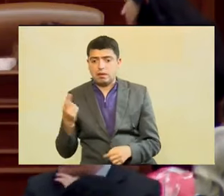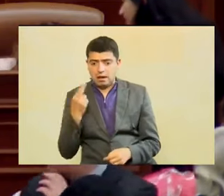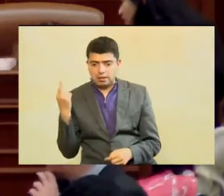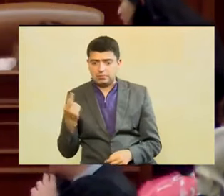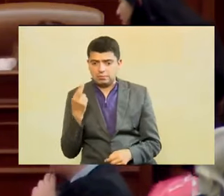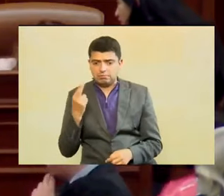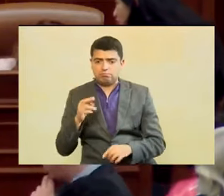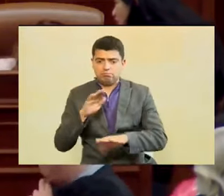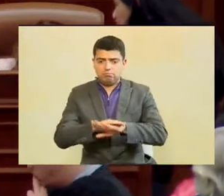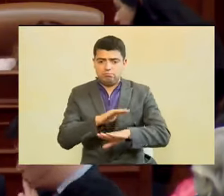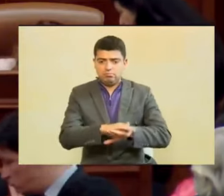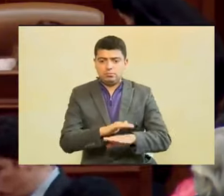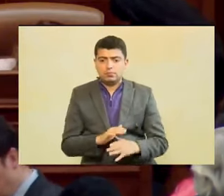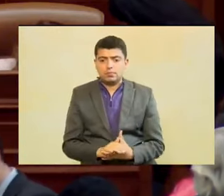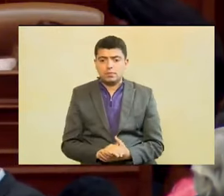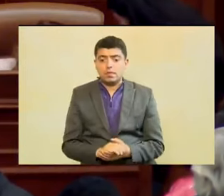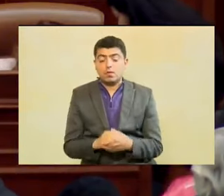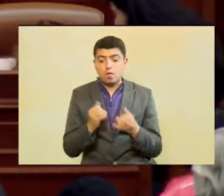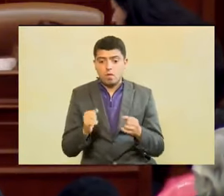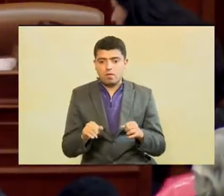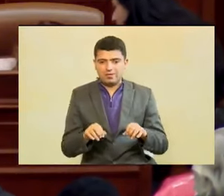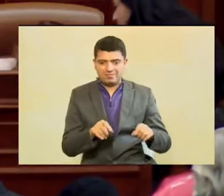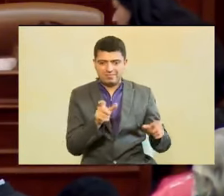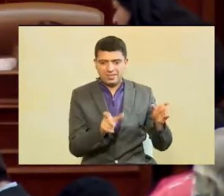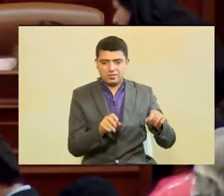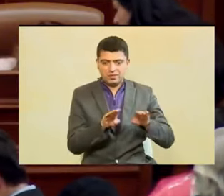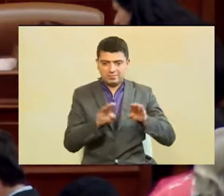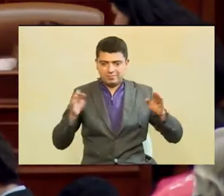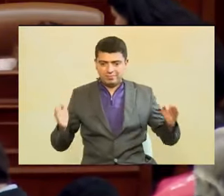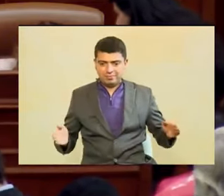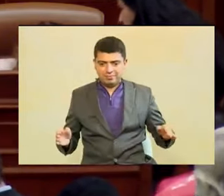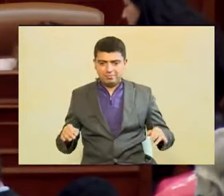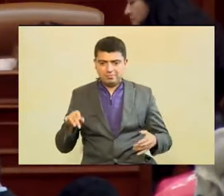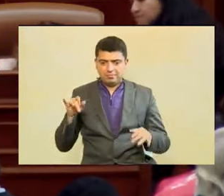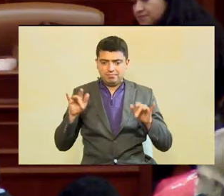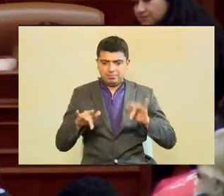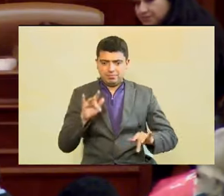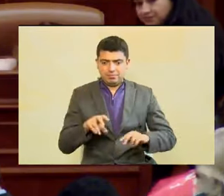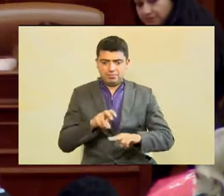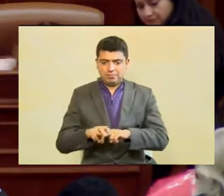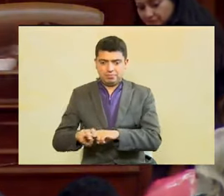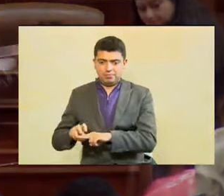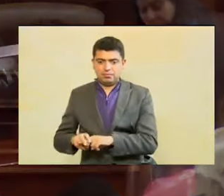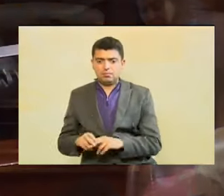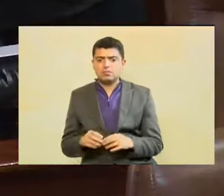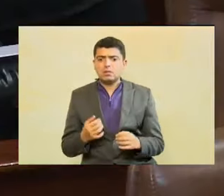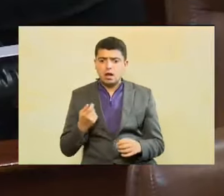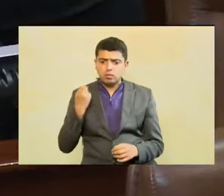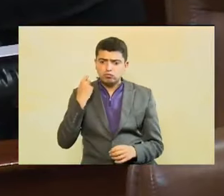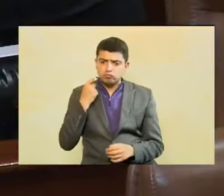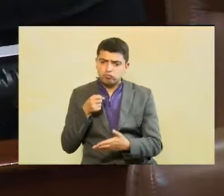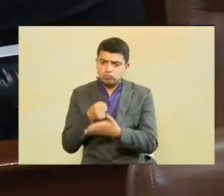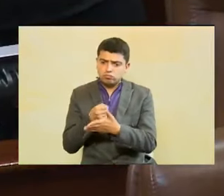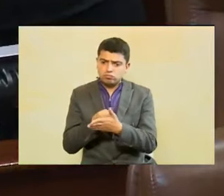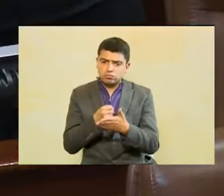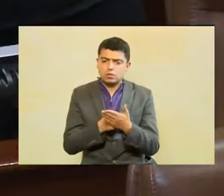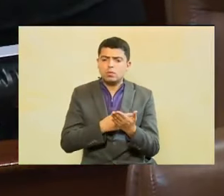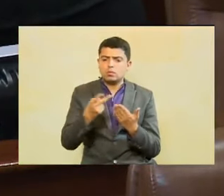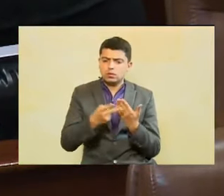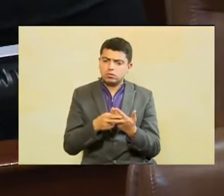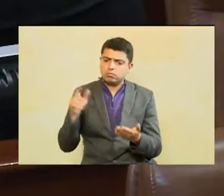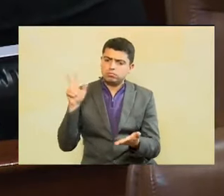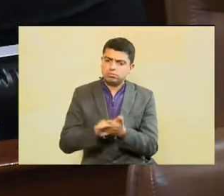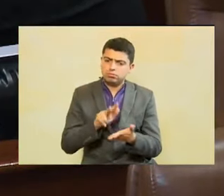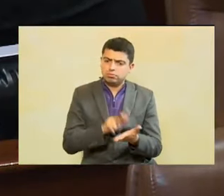ustedes los miembros de la mesa directiva desde hace ratico hemos venido insistiendo en la aprobación del proyecto de